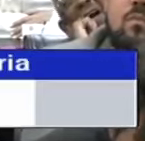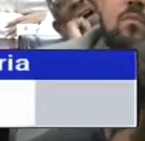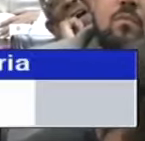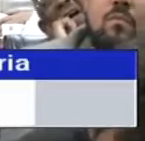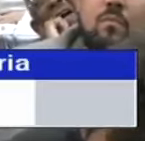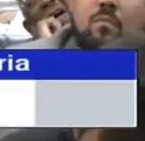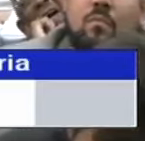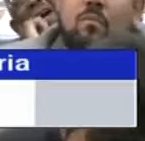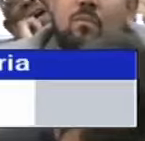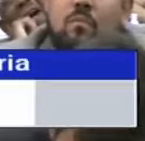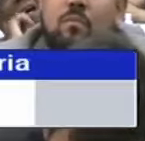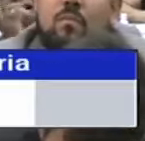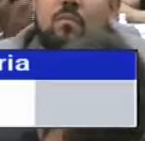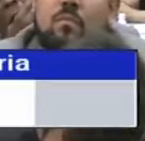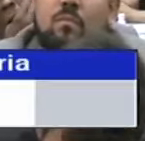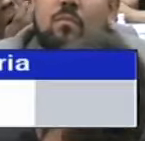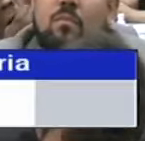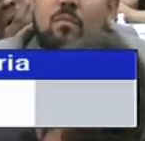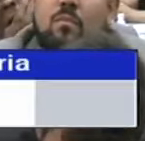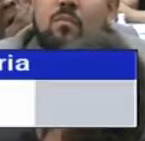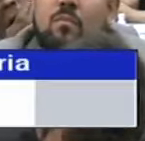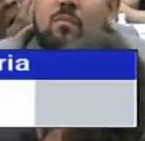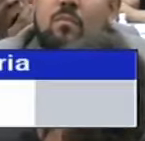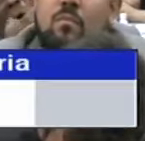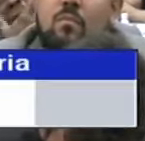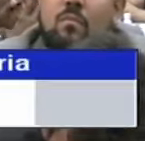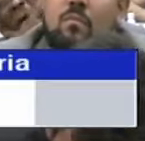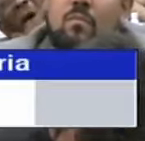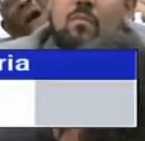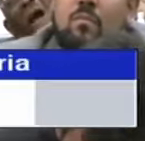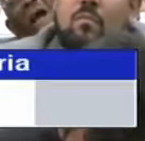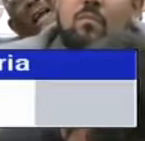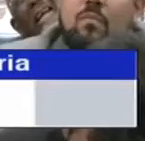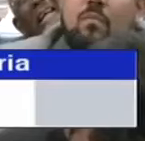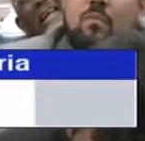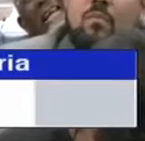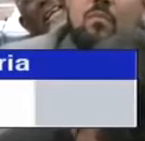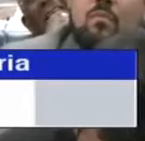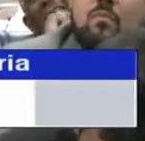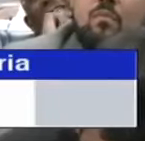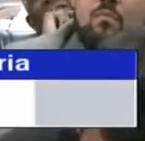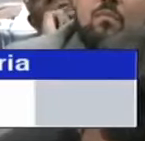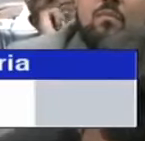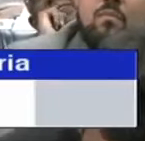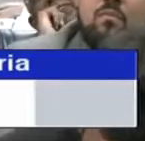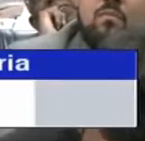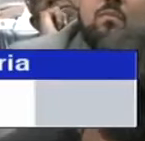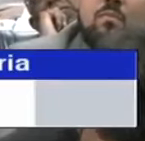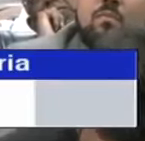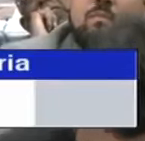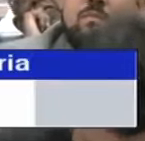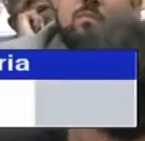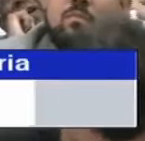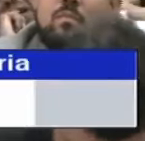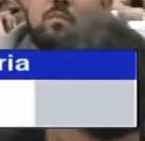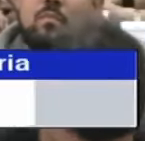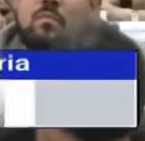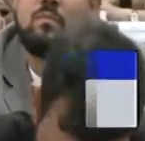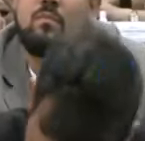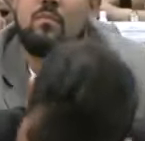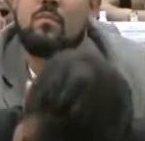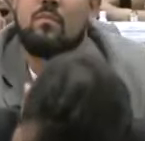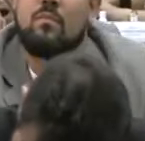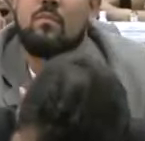para distintos segmentos de la comunidad de las personas con discapacidad, como fue la ley